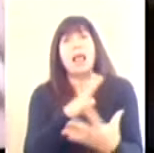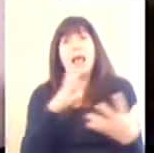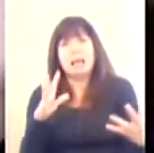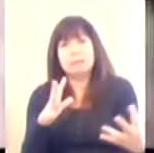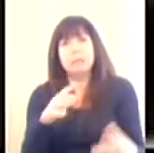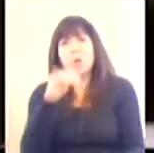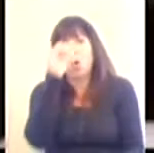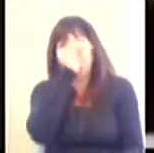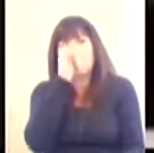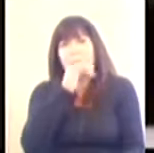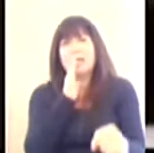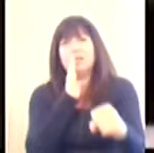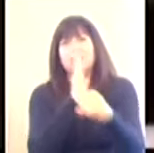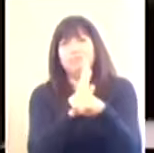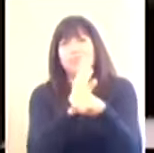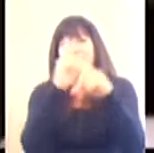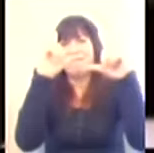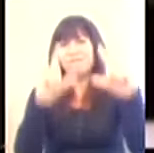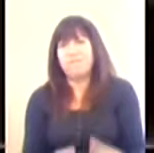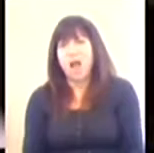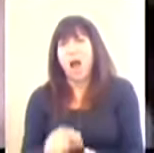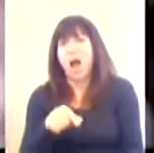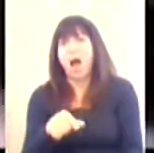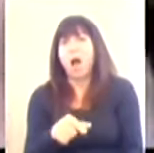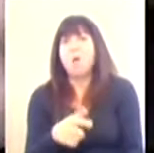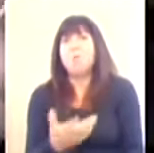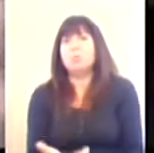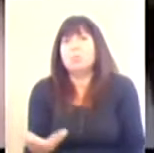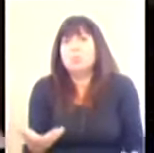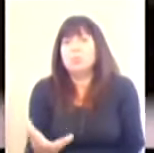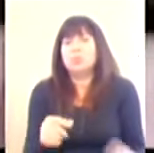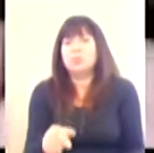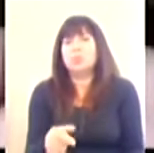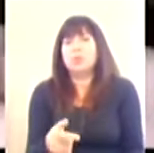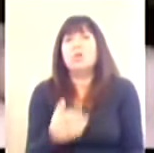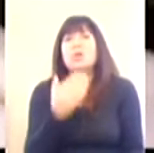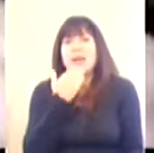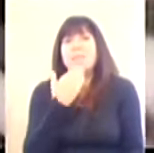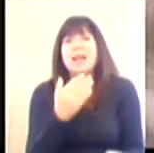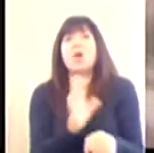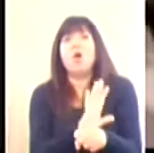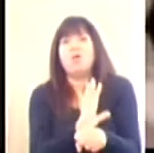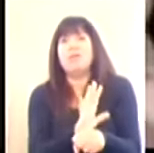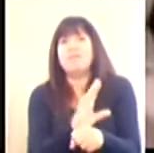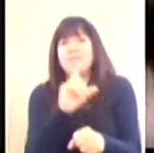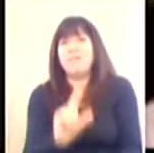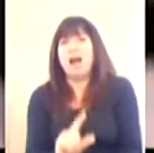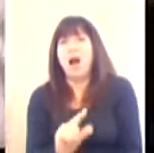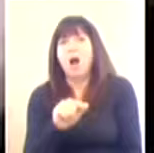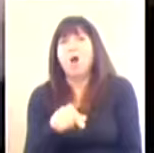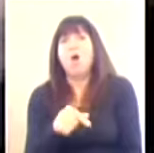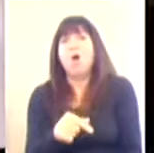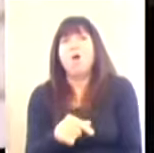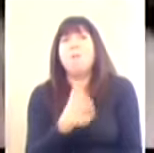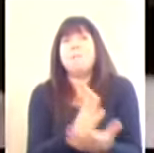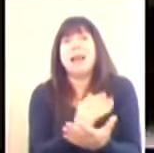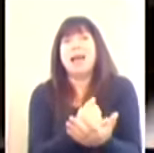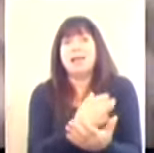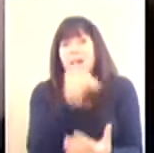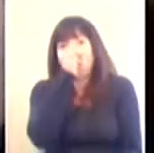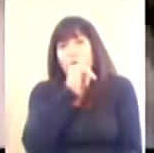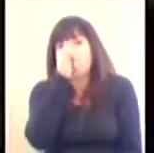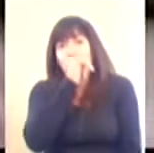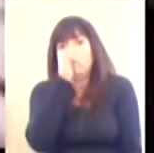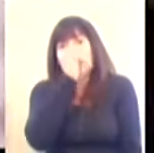de las ciudades ha bajado la letalidad de la contaminación y del COVID. Y si no fuera por estos planes de contaminación, tendríamos 5 veces